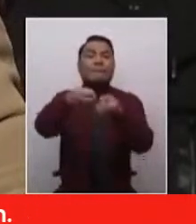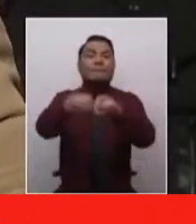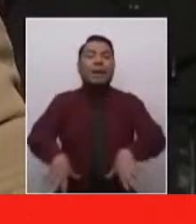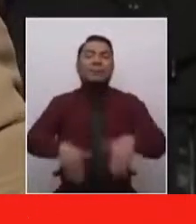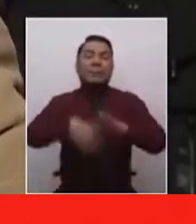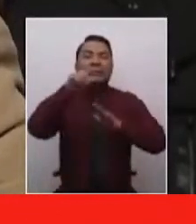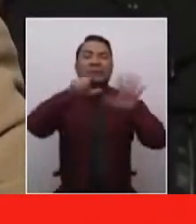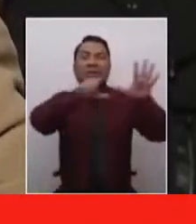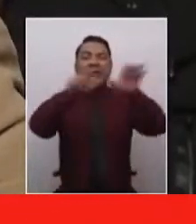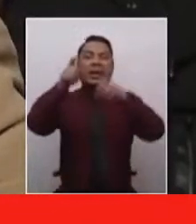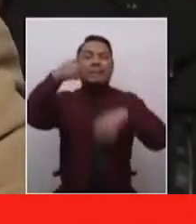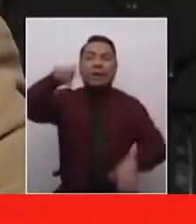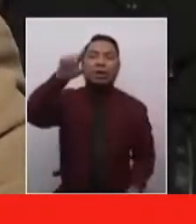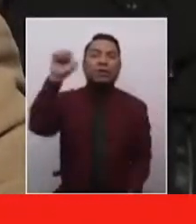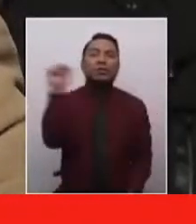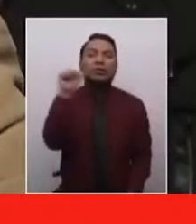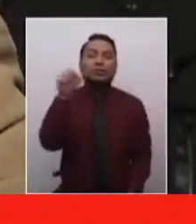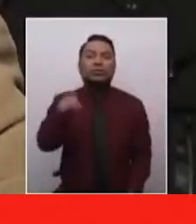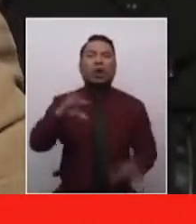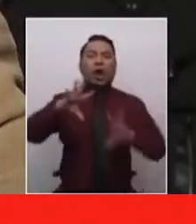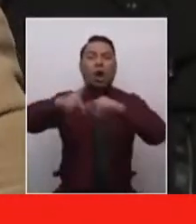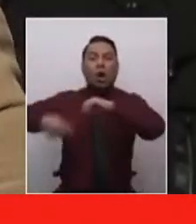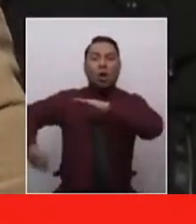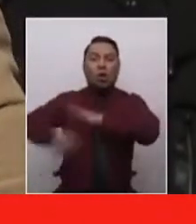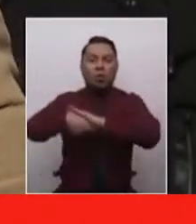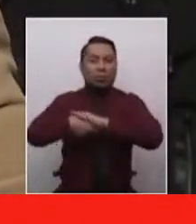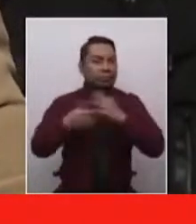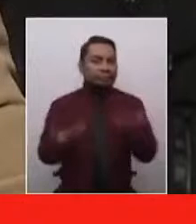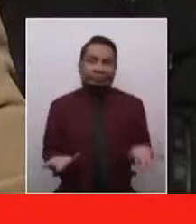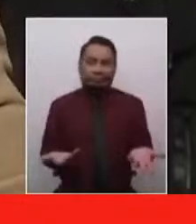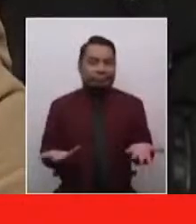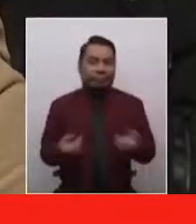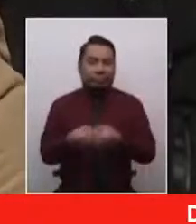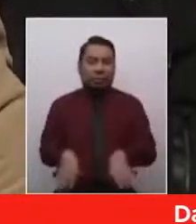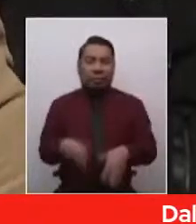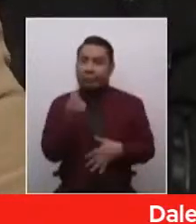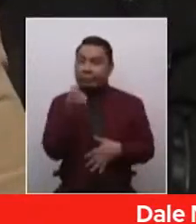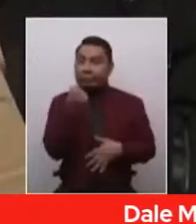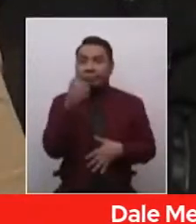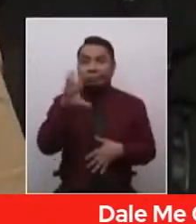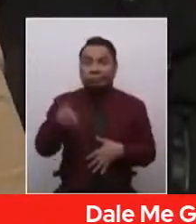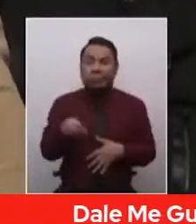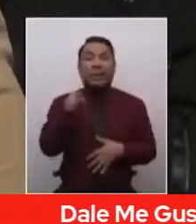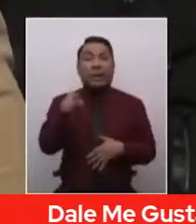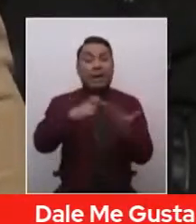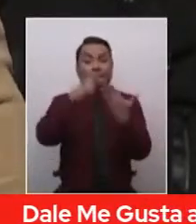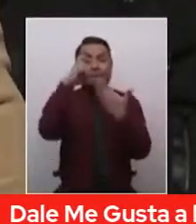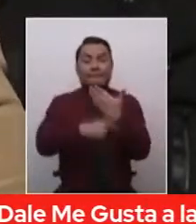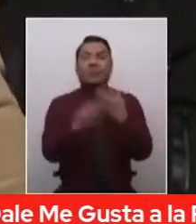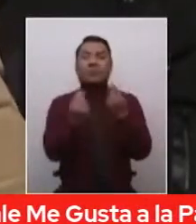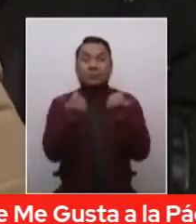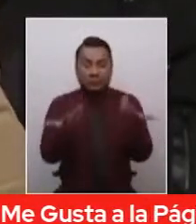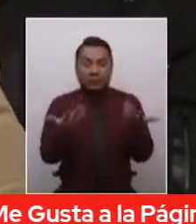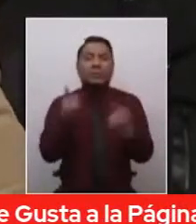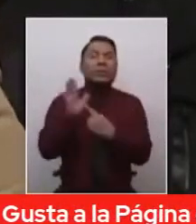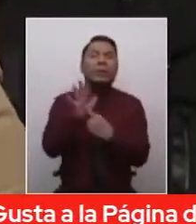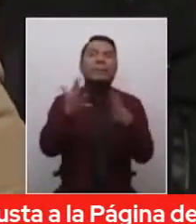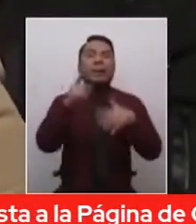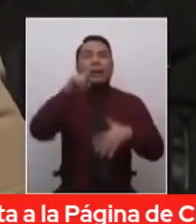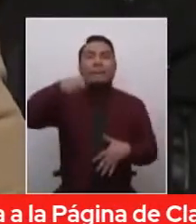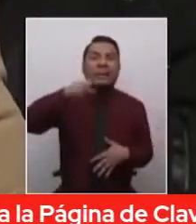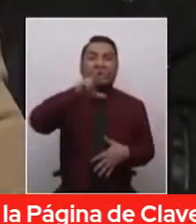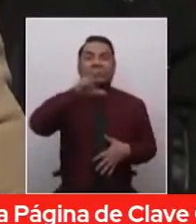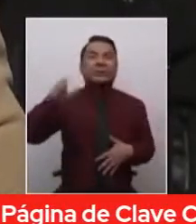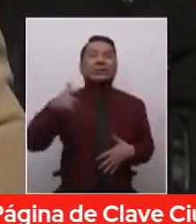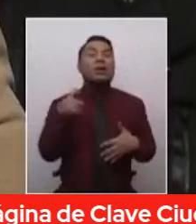de 700 millones de soles por la corrupción. Eso equivale, de acuerdo al proyecto de la cifra El Rostro, a más de